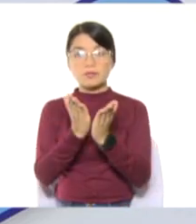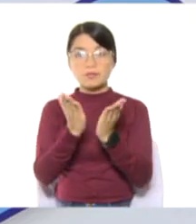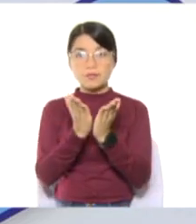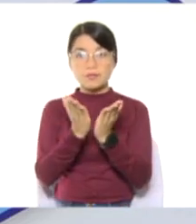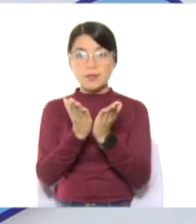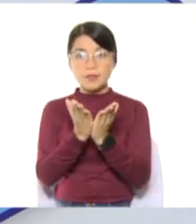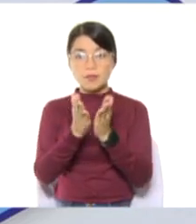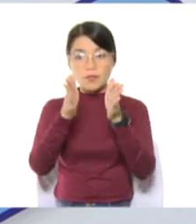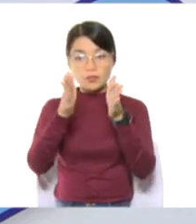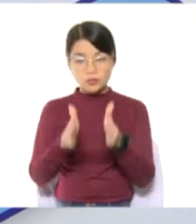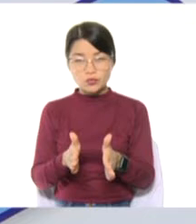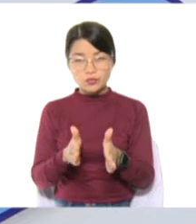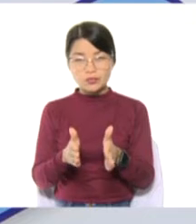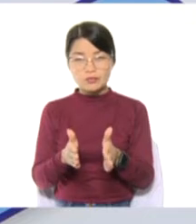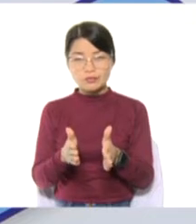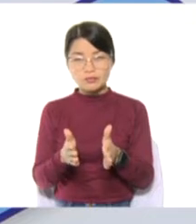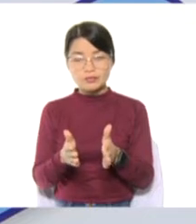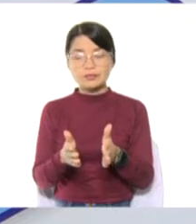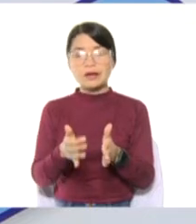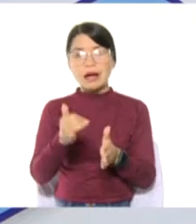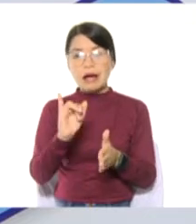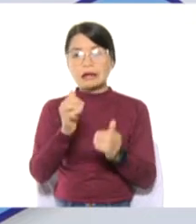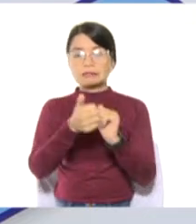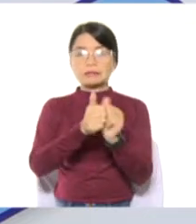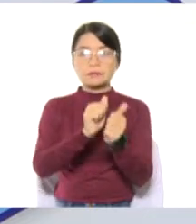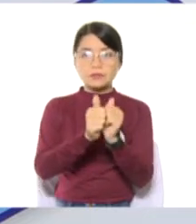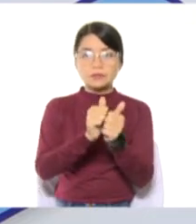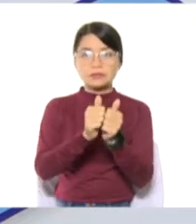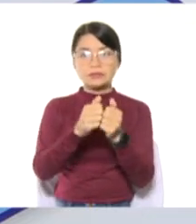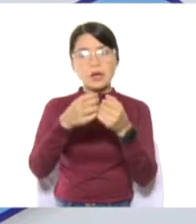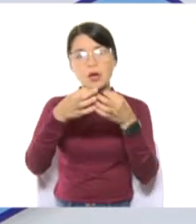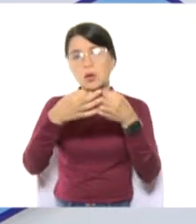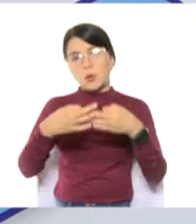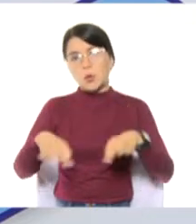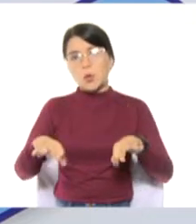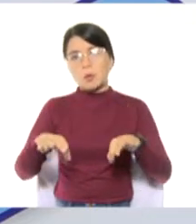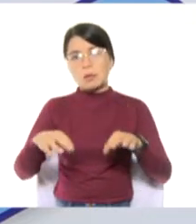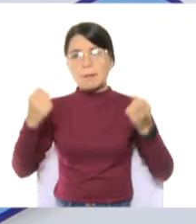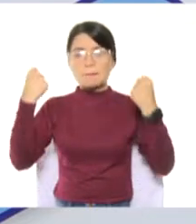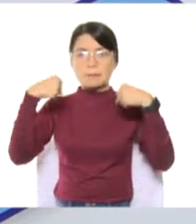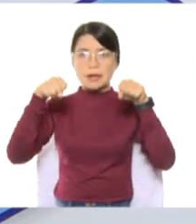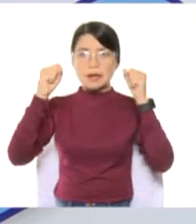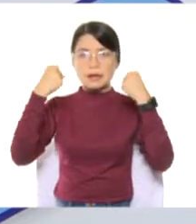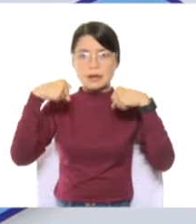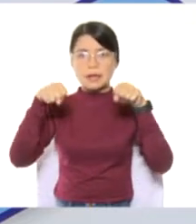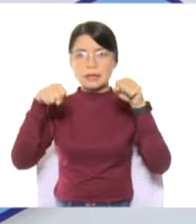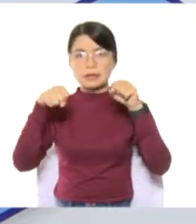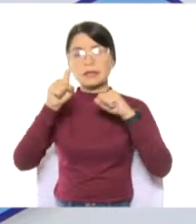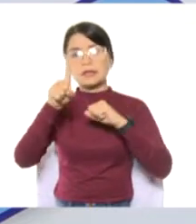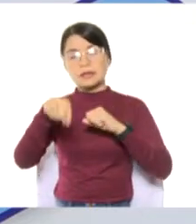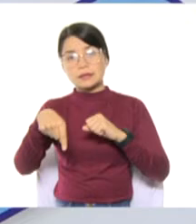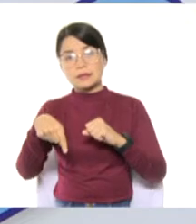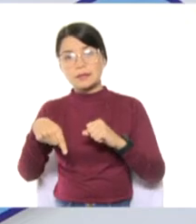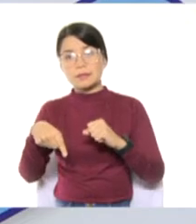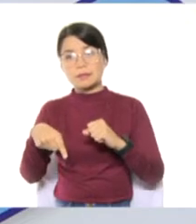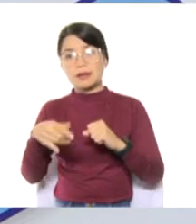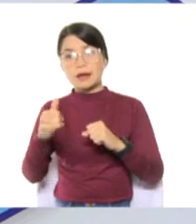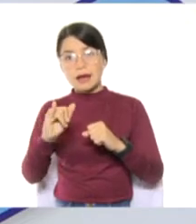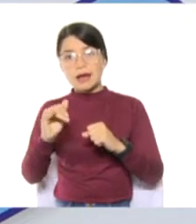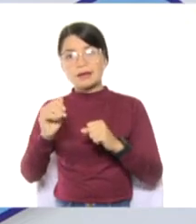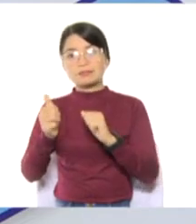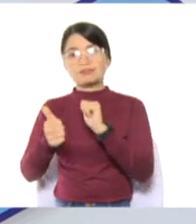algunos deportistas. Por eso nosotros como docentes de educación física debemos llamar a la integración de todas y todos nuestros